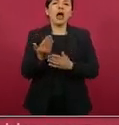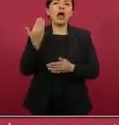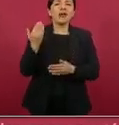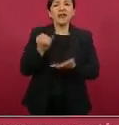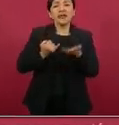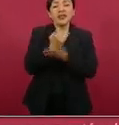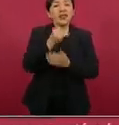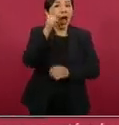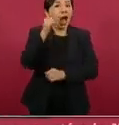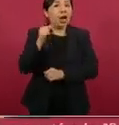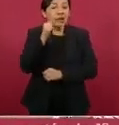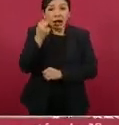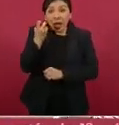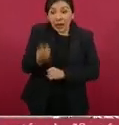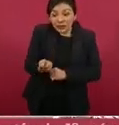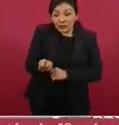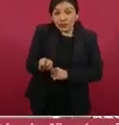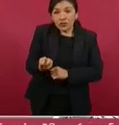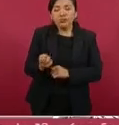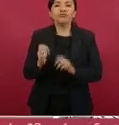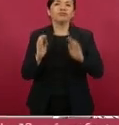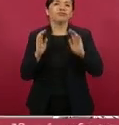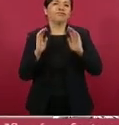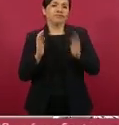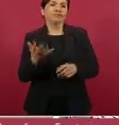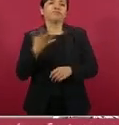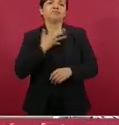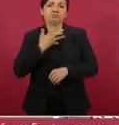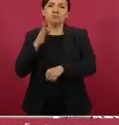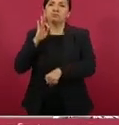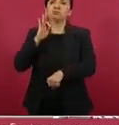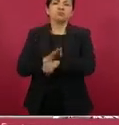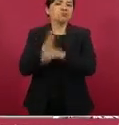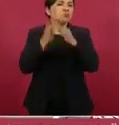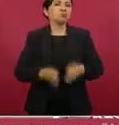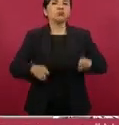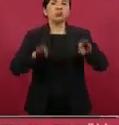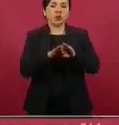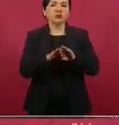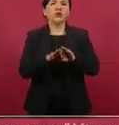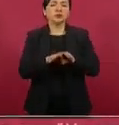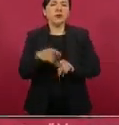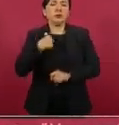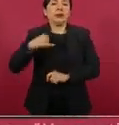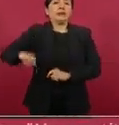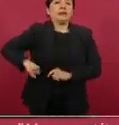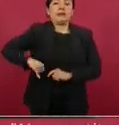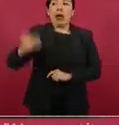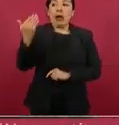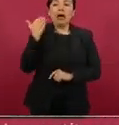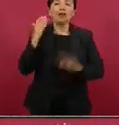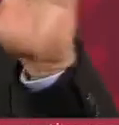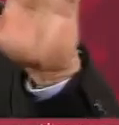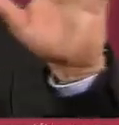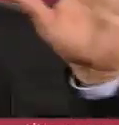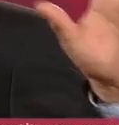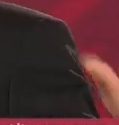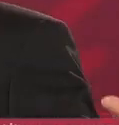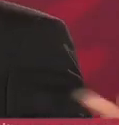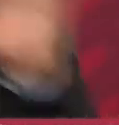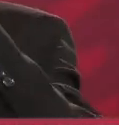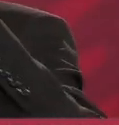decisión de ayer, tenemos la protección básica que nos importaba. En el caso de